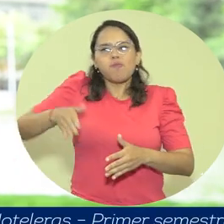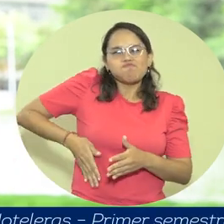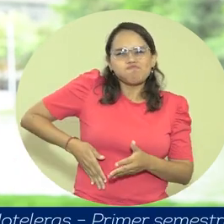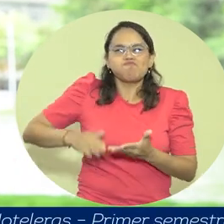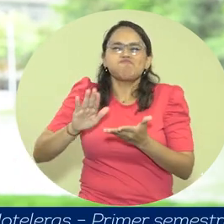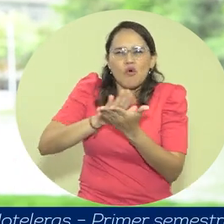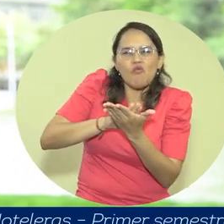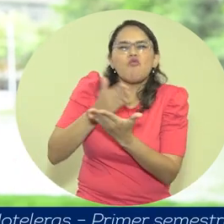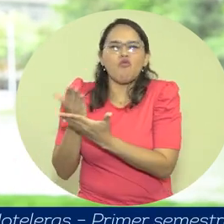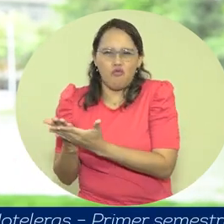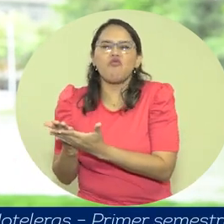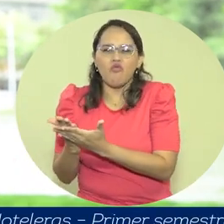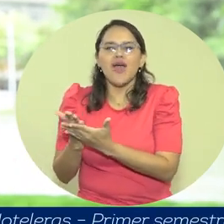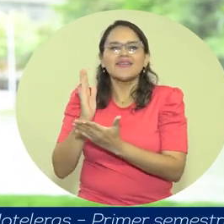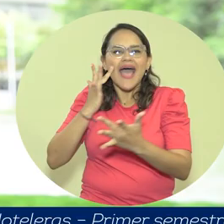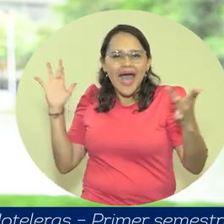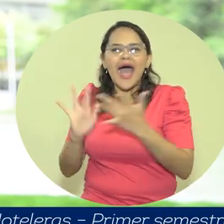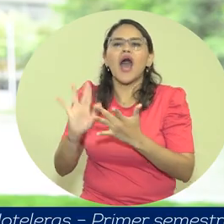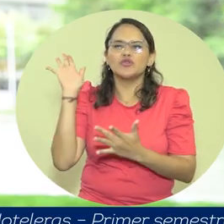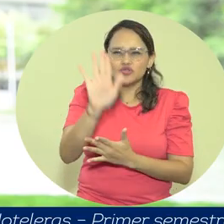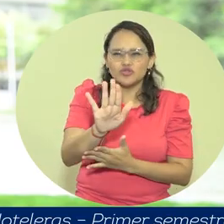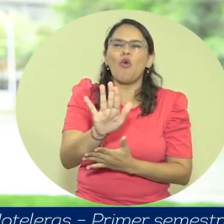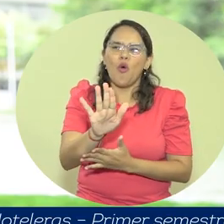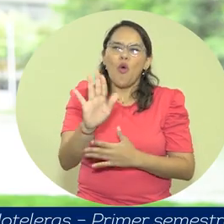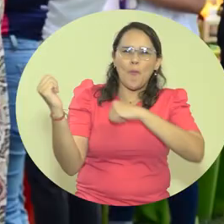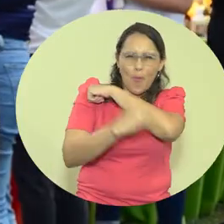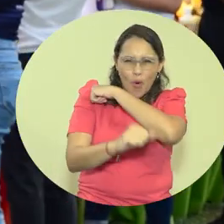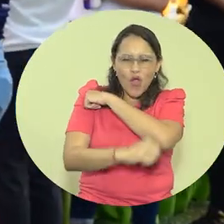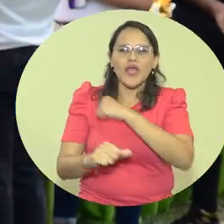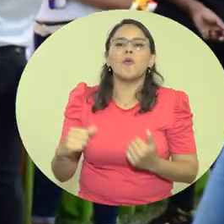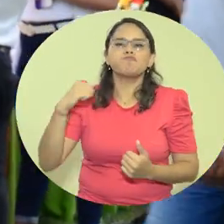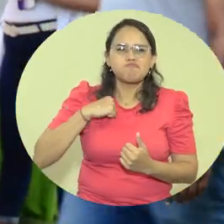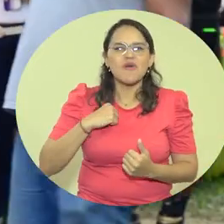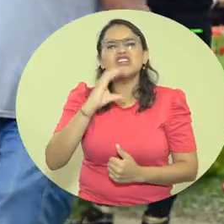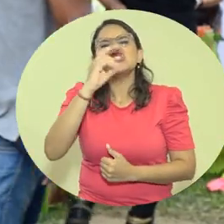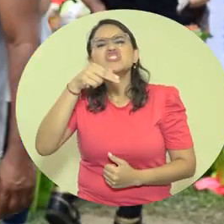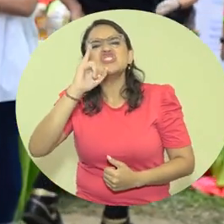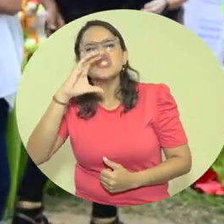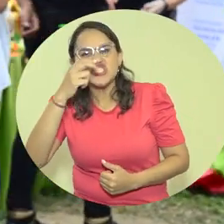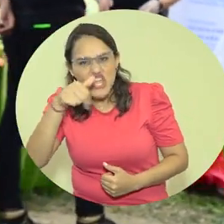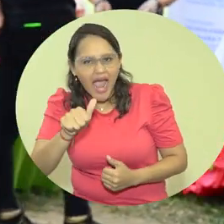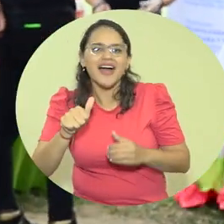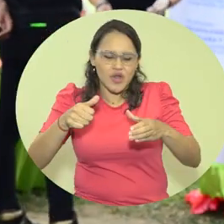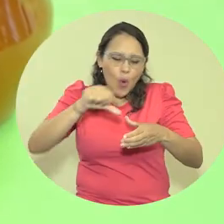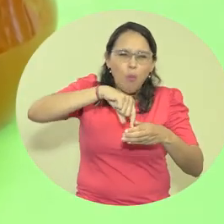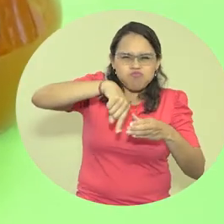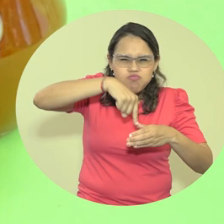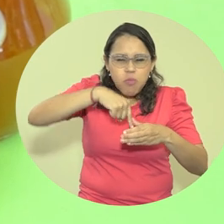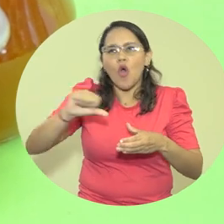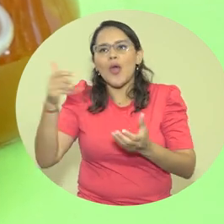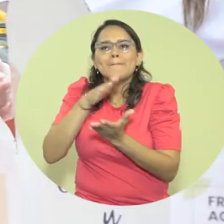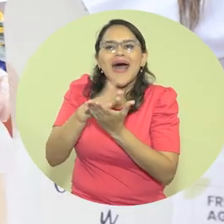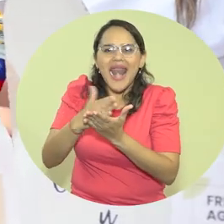es una comida típica de la región del altiplano cundiboyacense. Tenemos la chicha, tenemos el agua de panela, que también